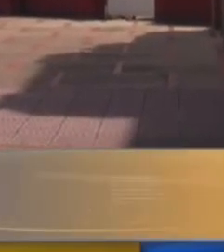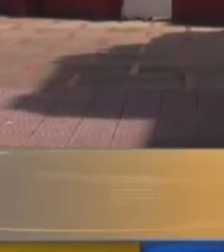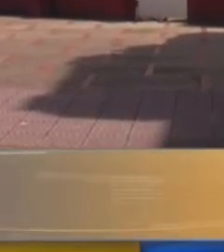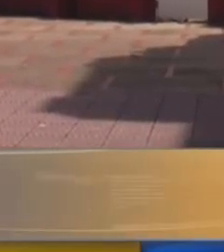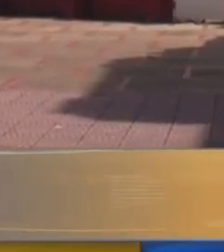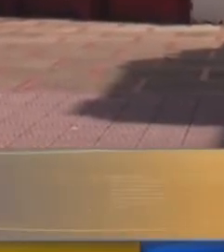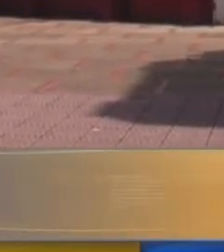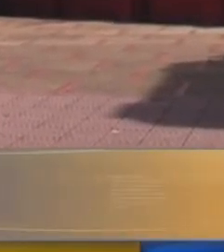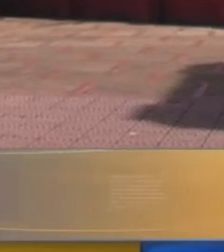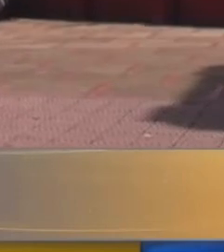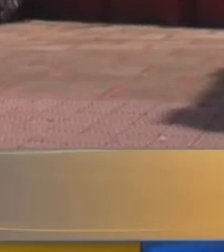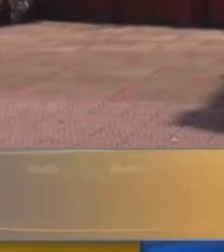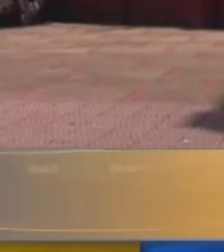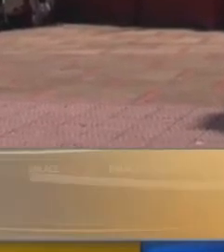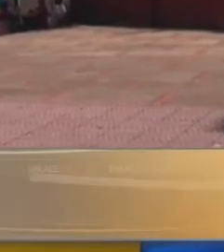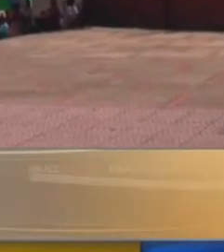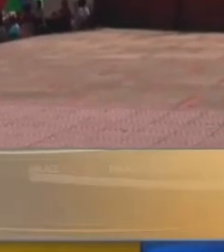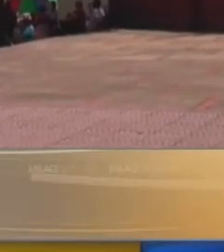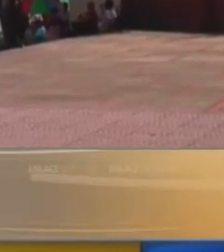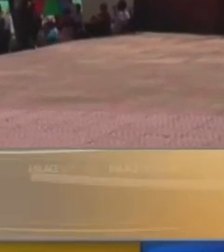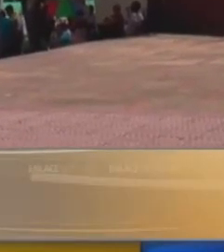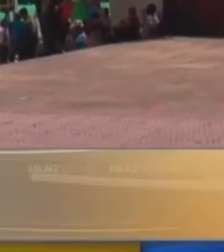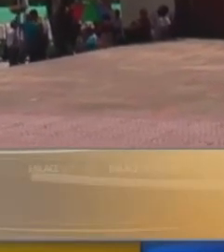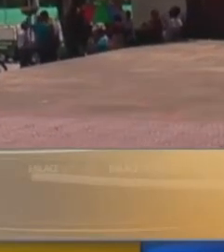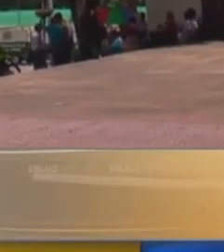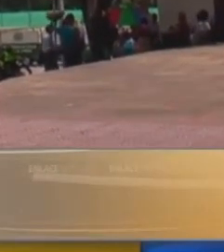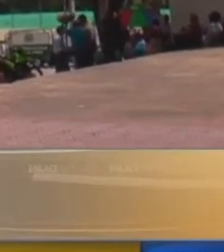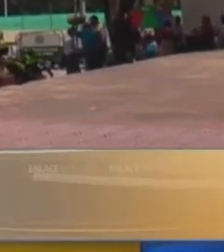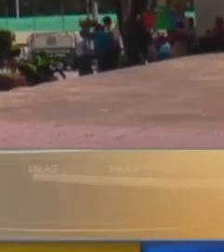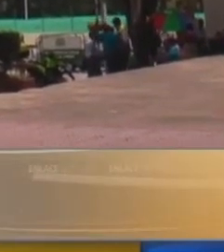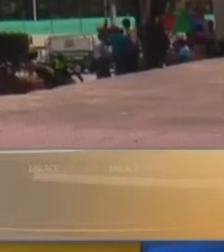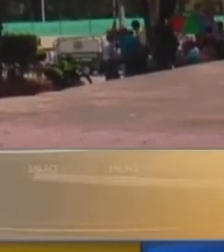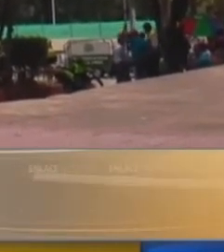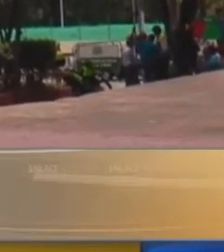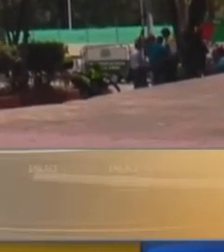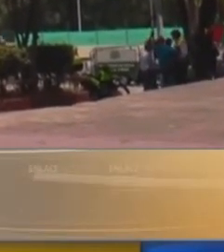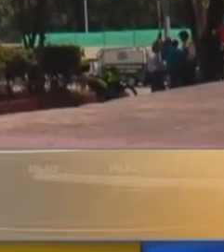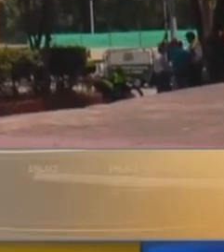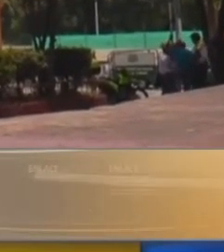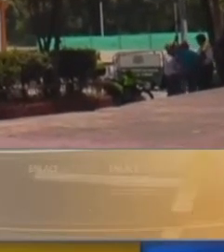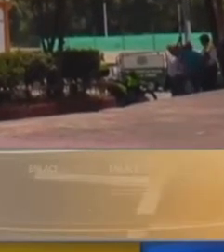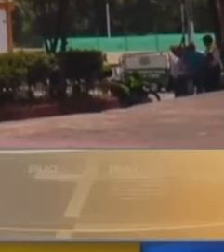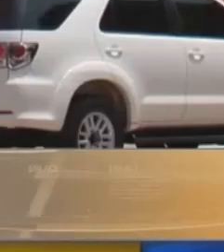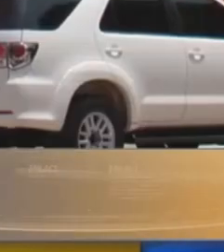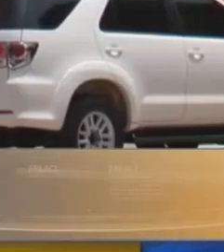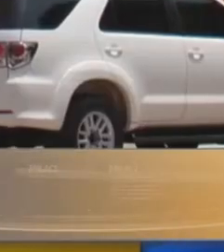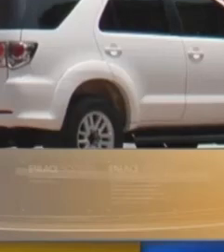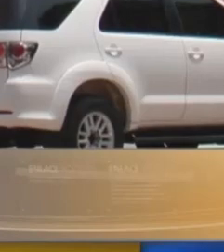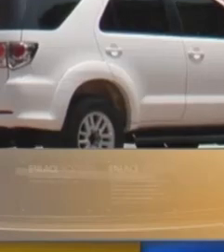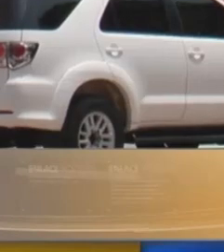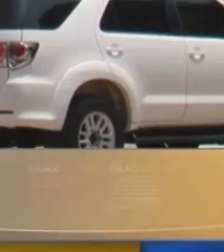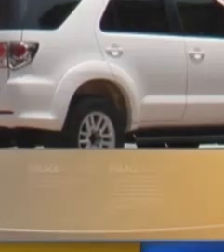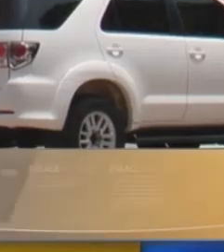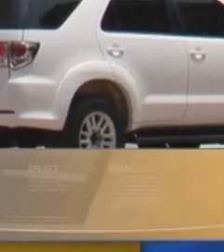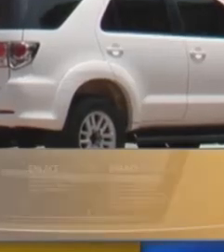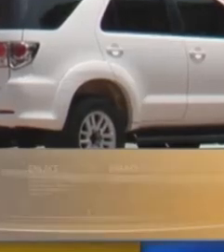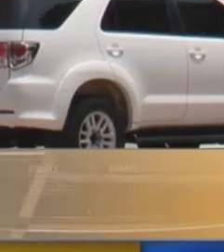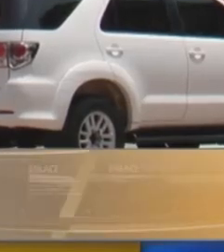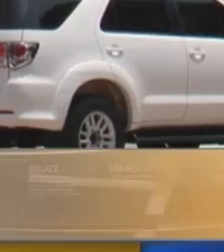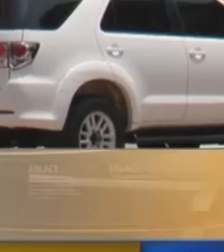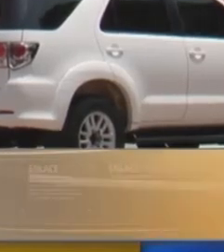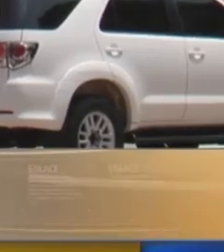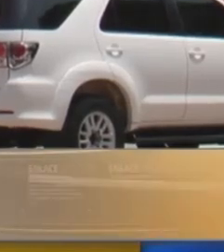Se conocieron nuevos nombramientos en el gabinete de Darío Echeverri Serrano. 4 caras nuevas se verán en la administración municipal en oficinas como